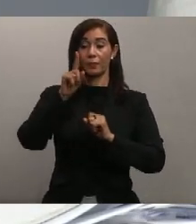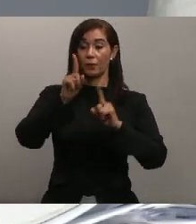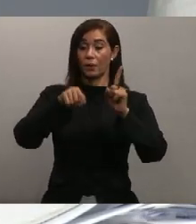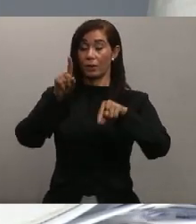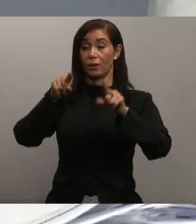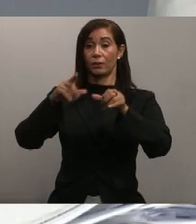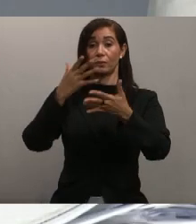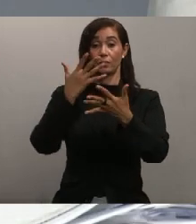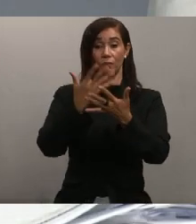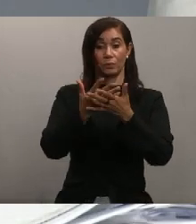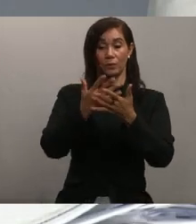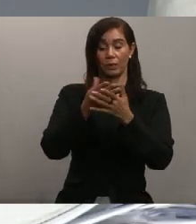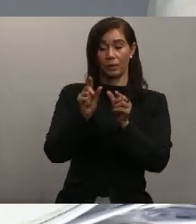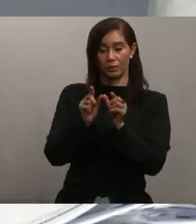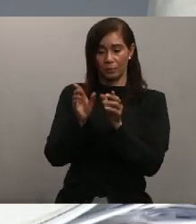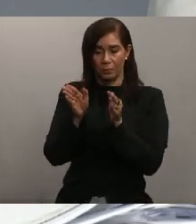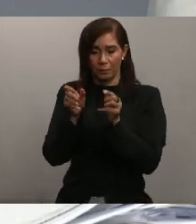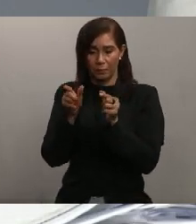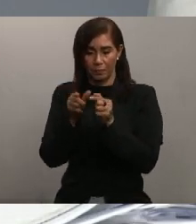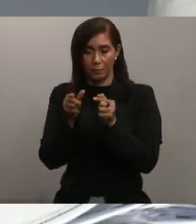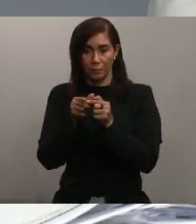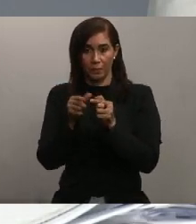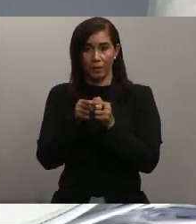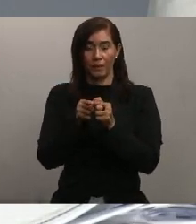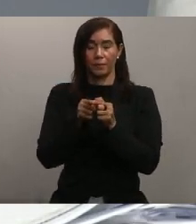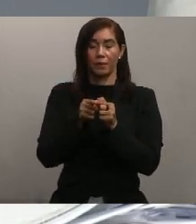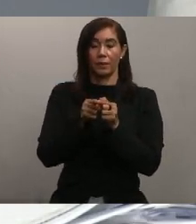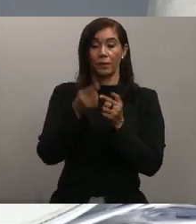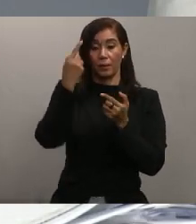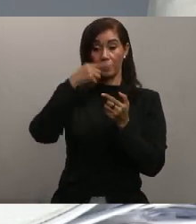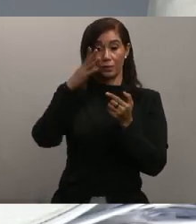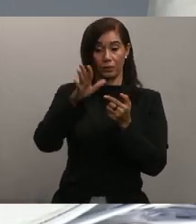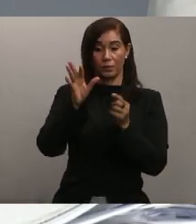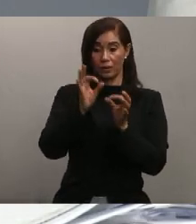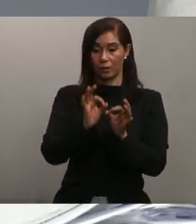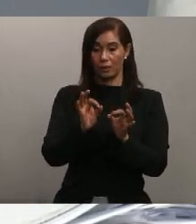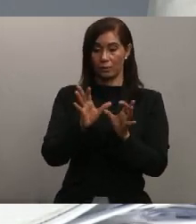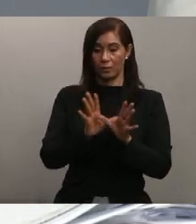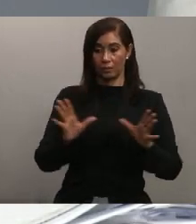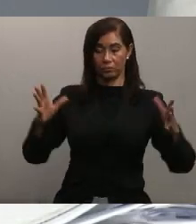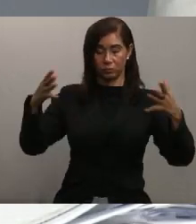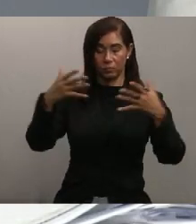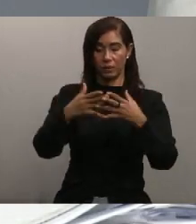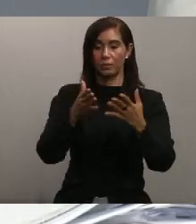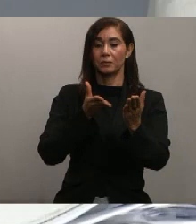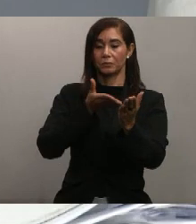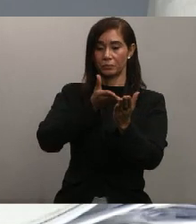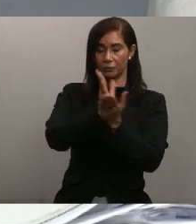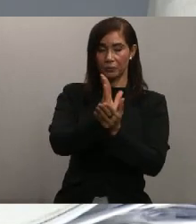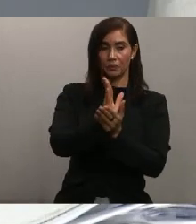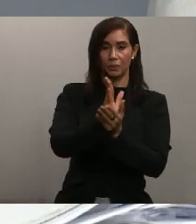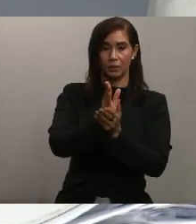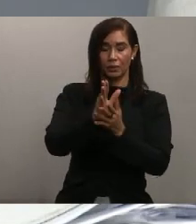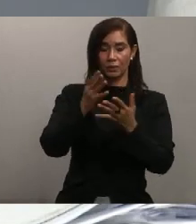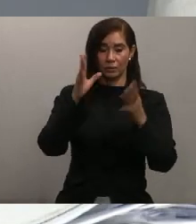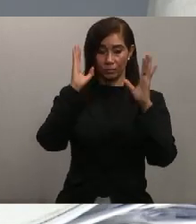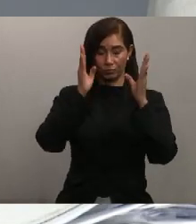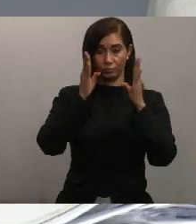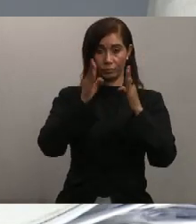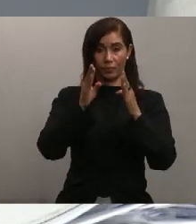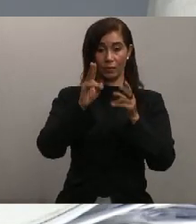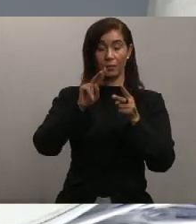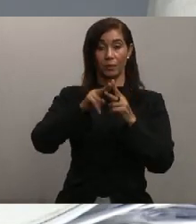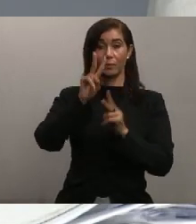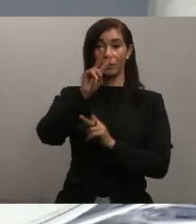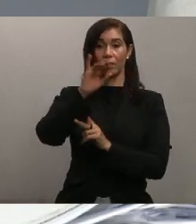algunas cárceles ya menores. Las cárceles principales han sido intervenidas, empezando por La Victoria, que